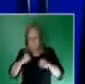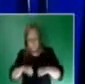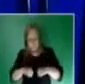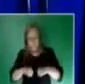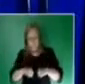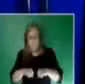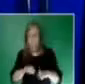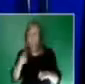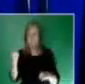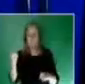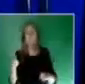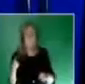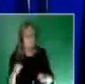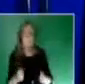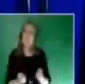Sin embargo,